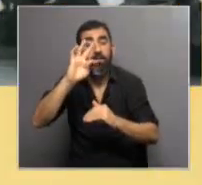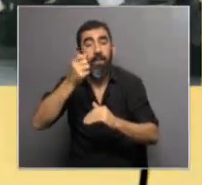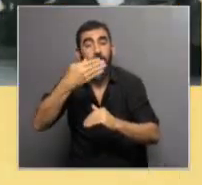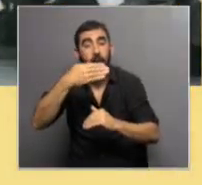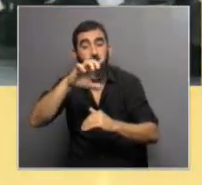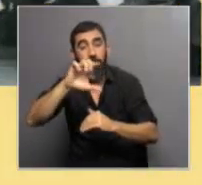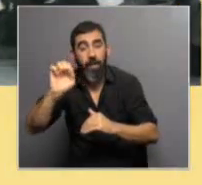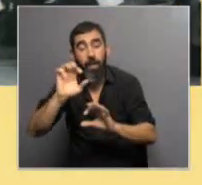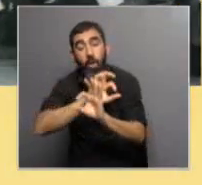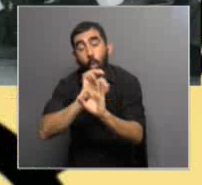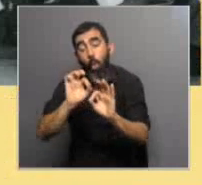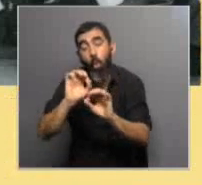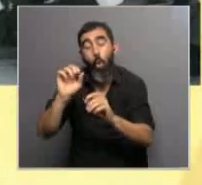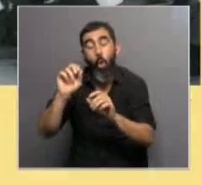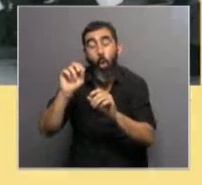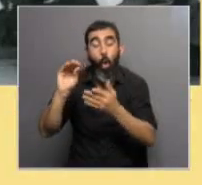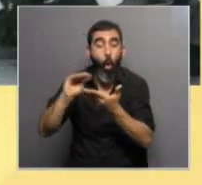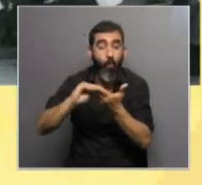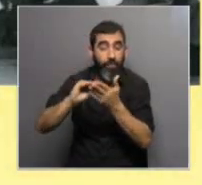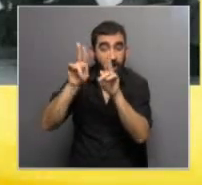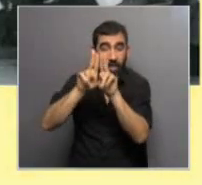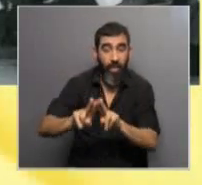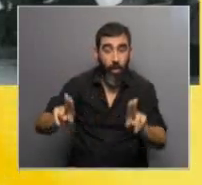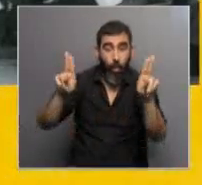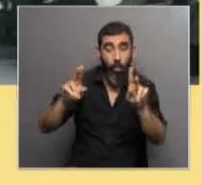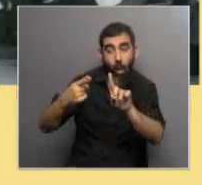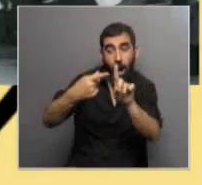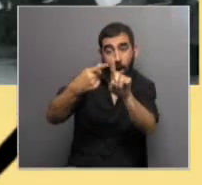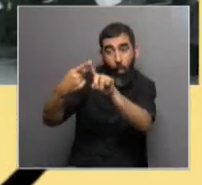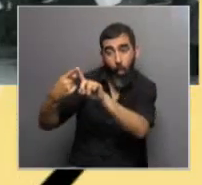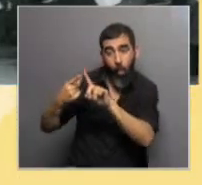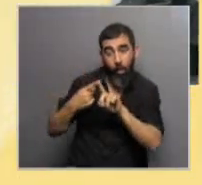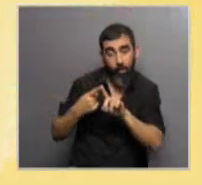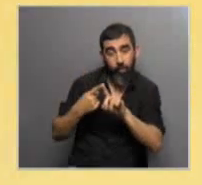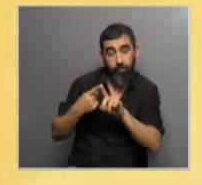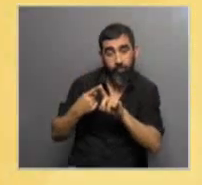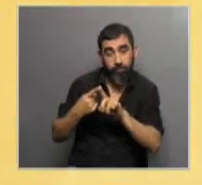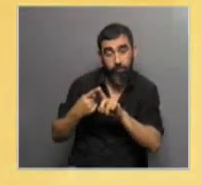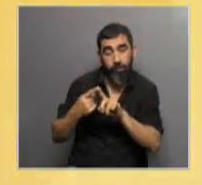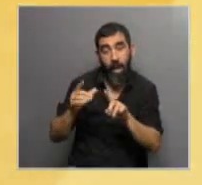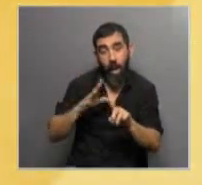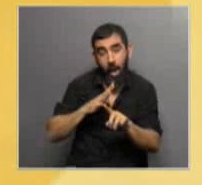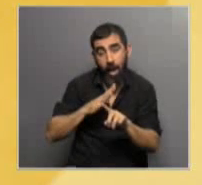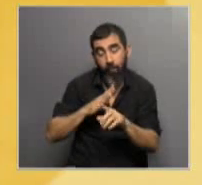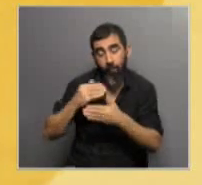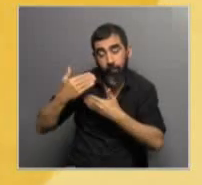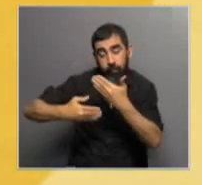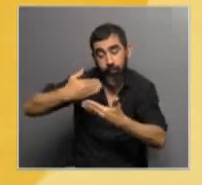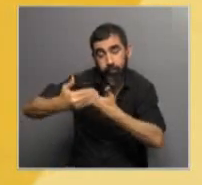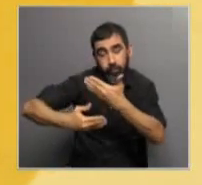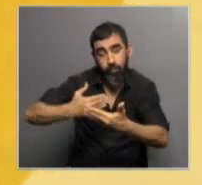oficinas de naciones unidas se pusieron de acuerdo en ponerlo en marcha